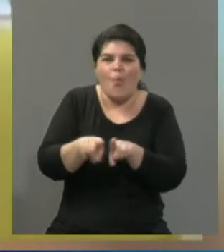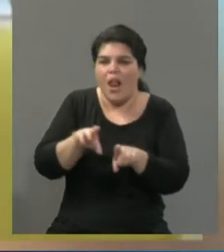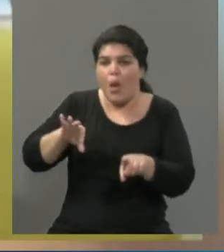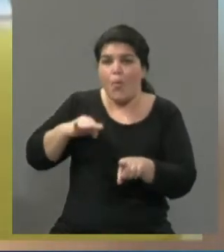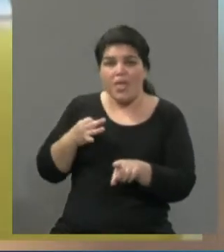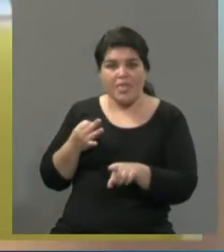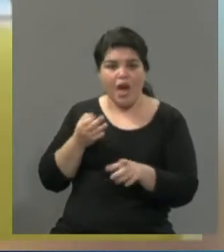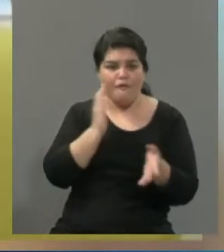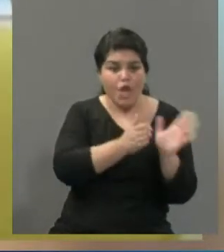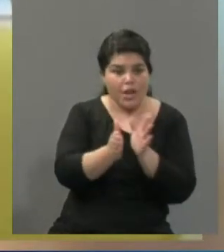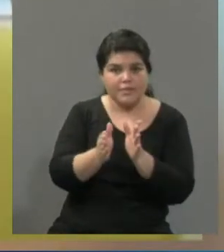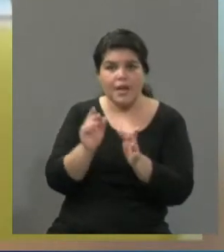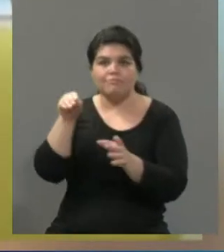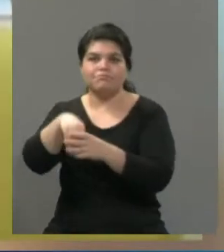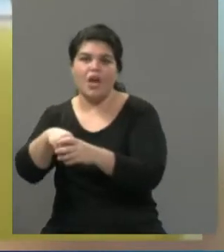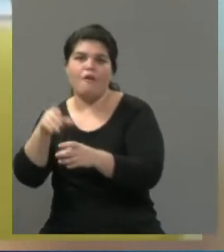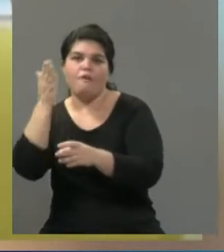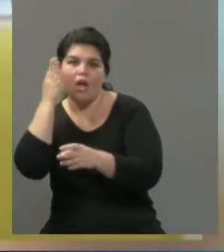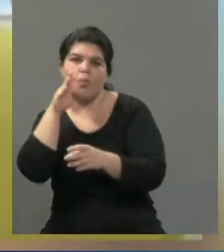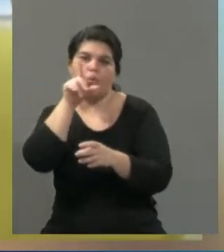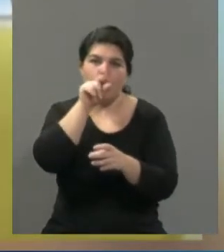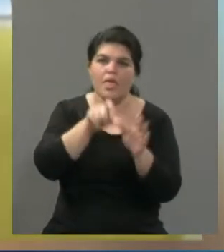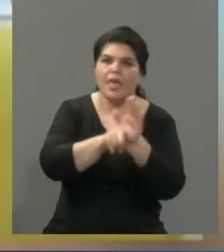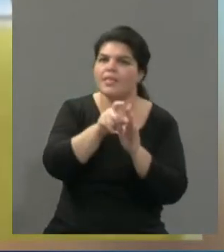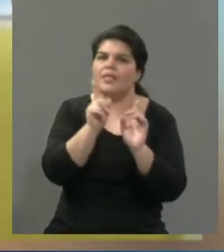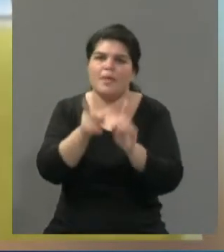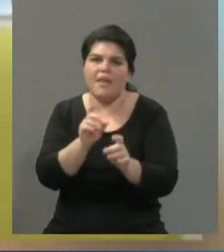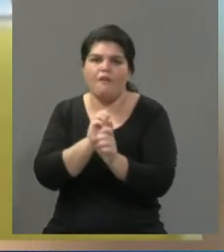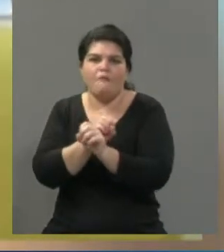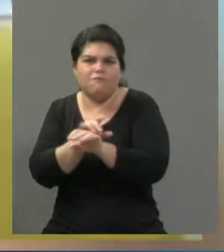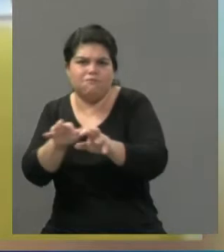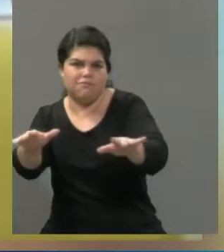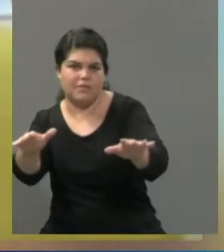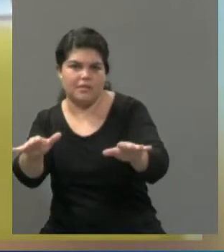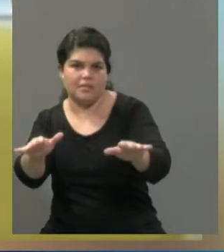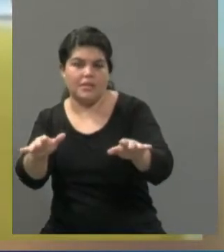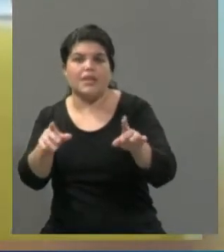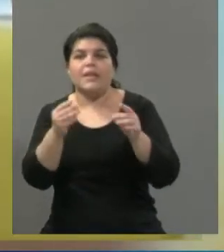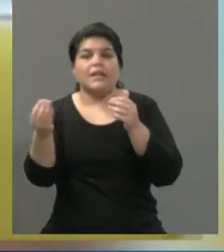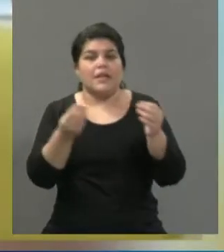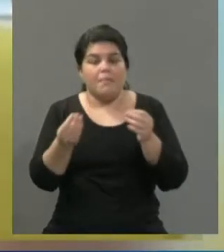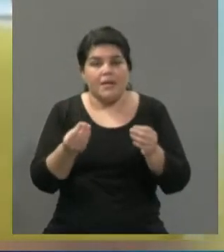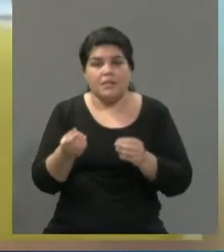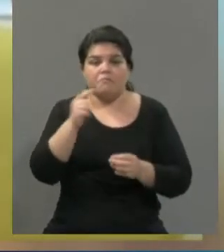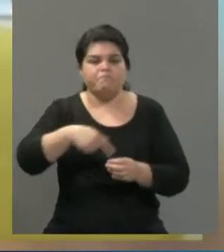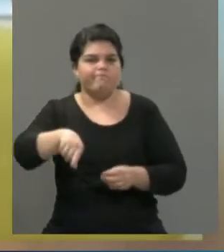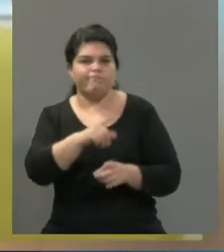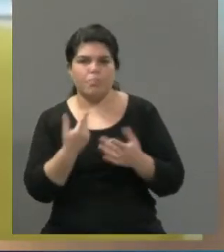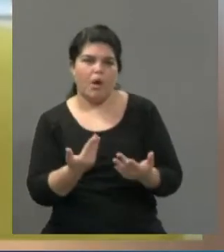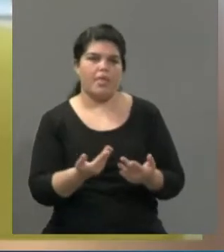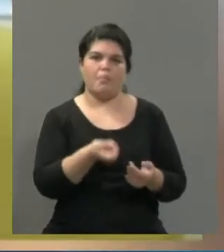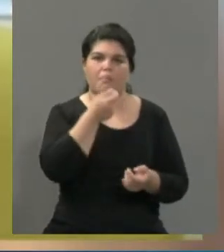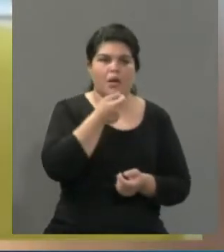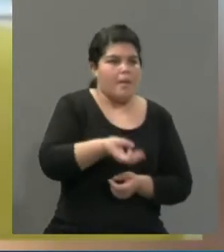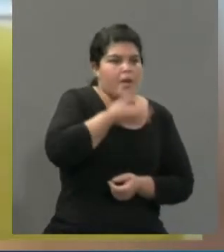la violencia. O sea, si podemos trabajar, estudiar o incluso comprar cosas a través de internet, también se pueden reproducir otras cosas como son los discursos de odio y